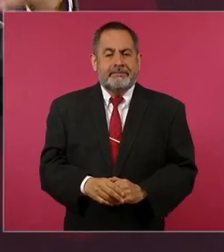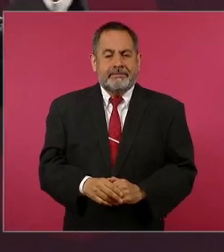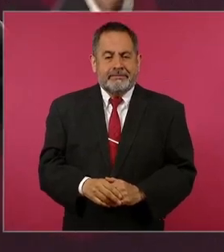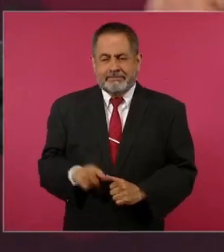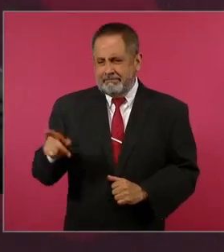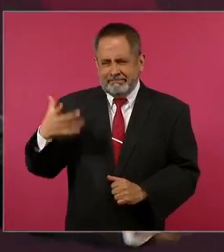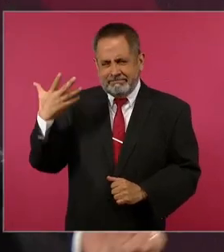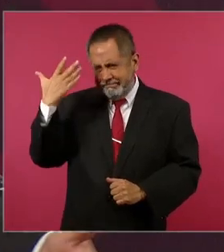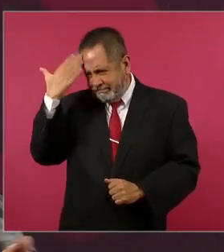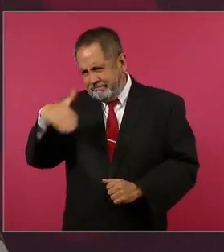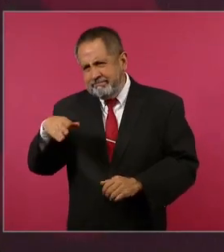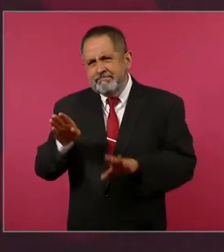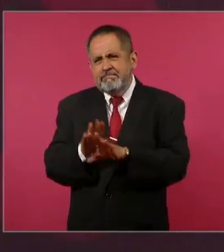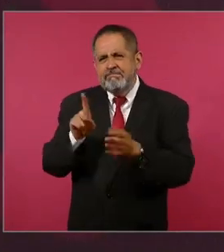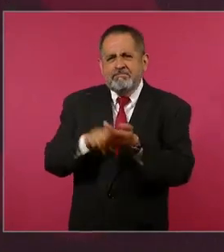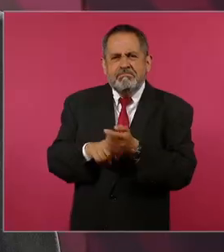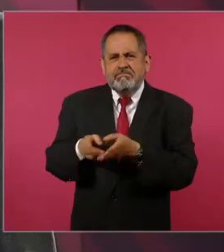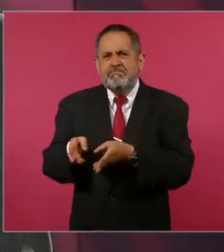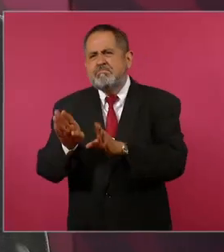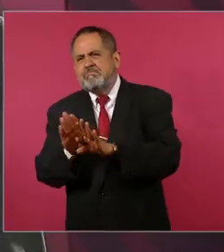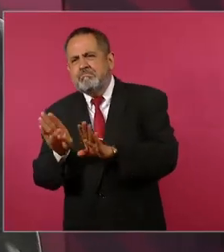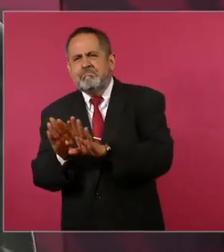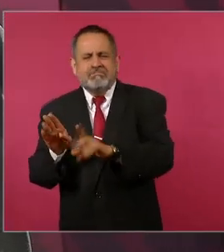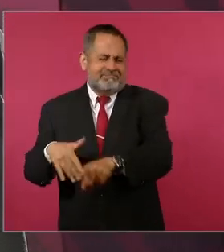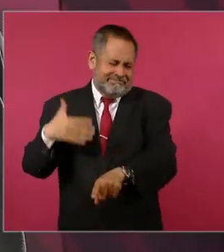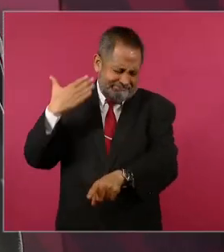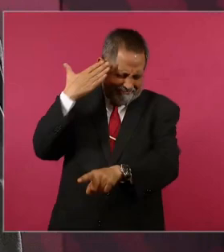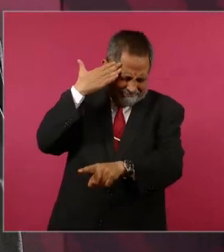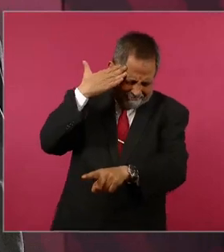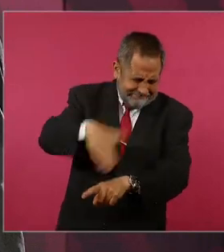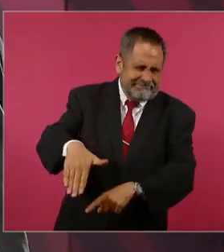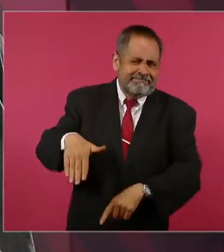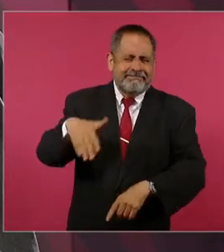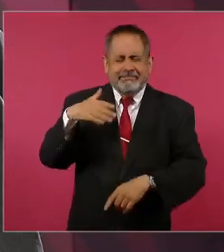Sabe bien, por ejemplo,